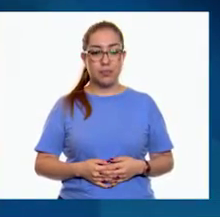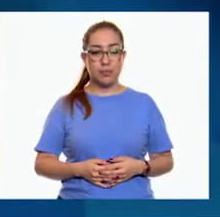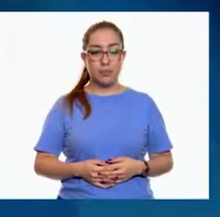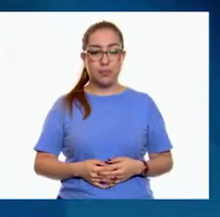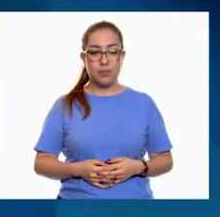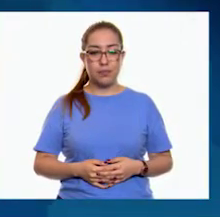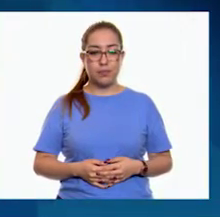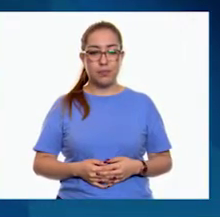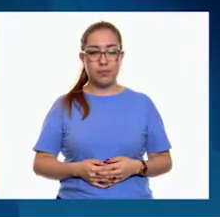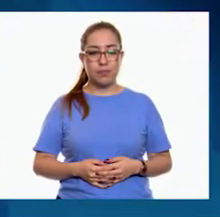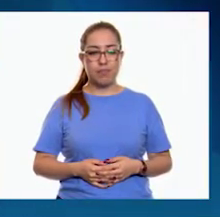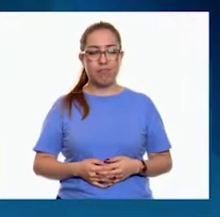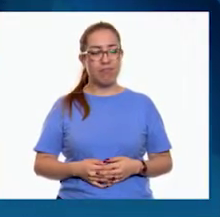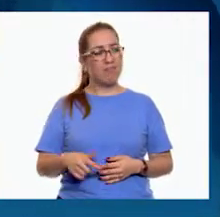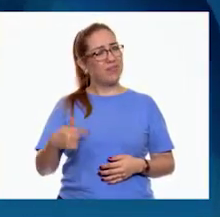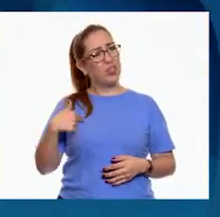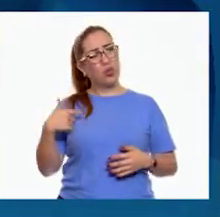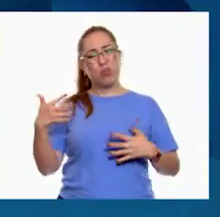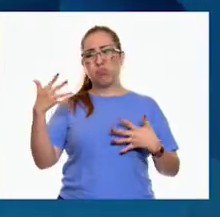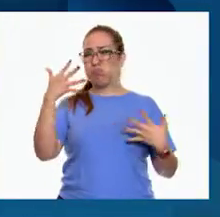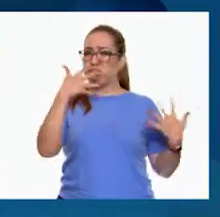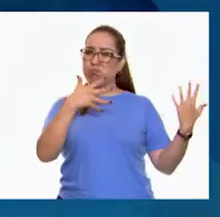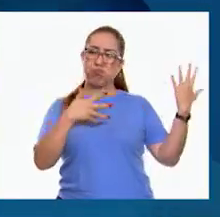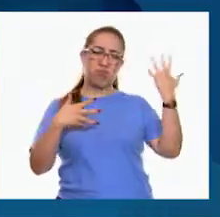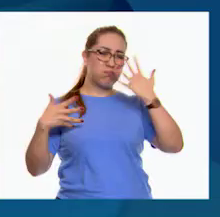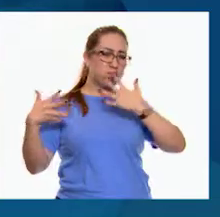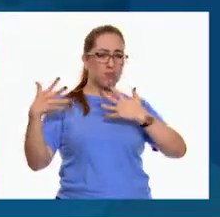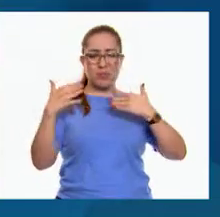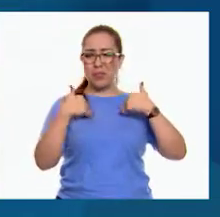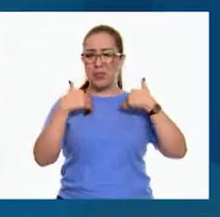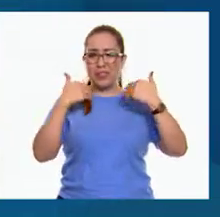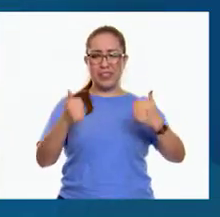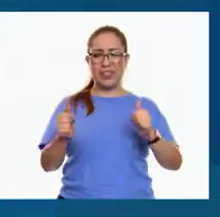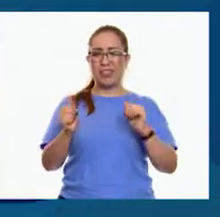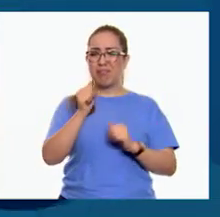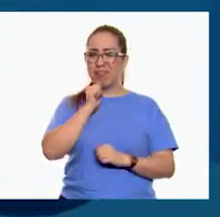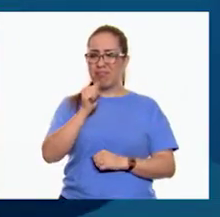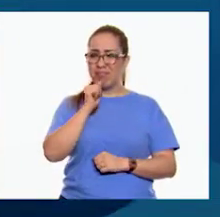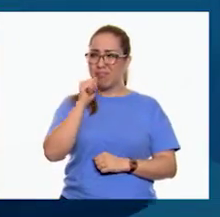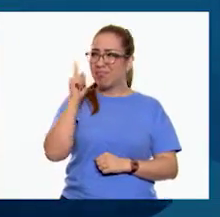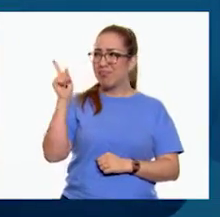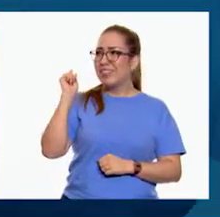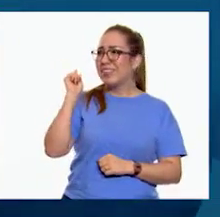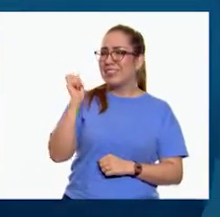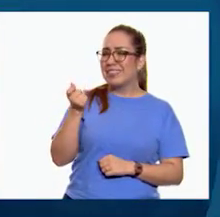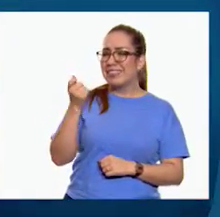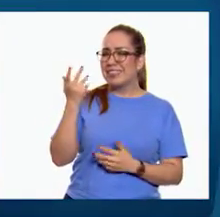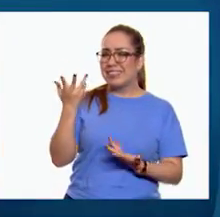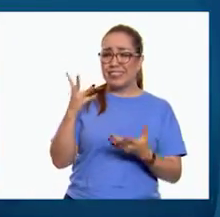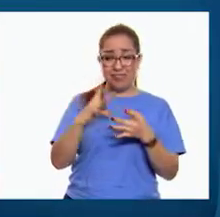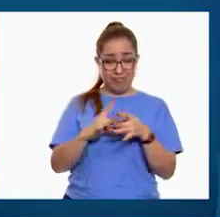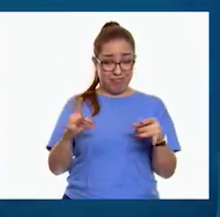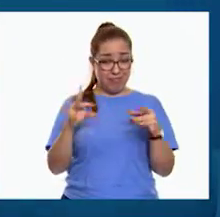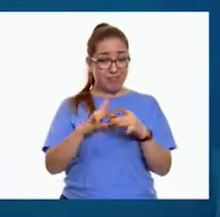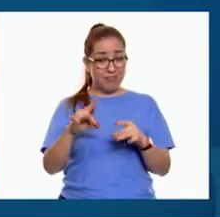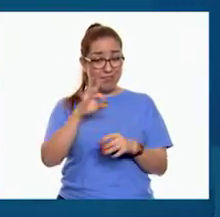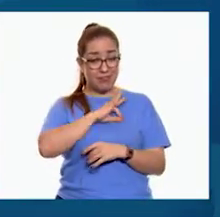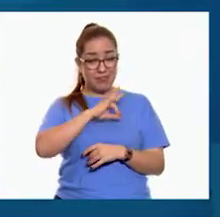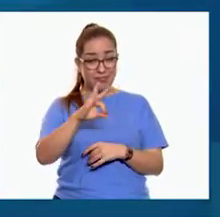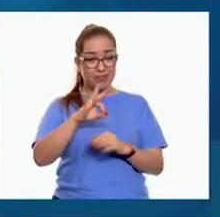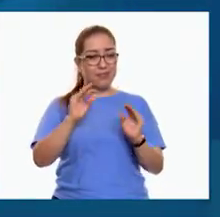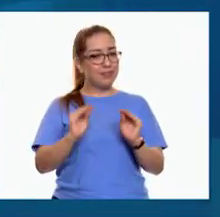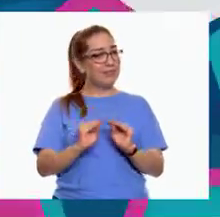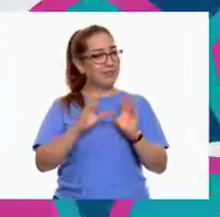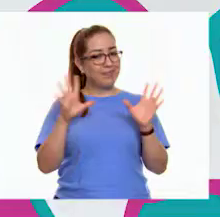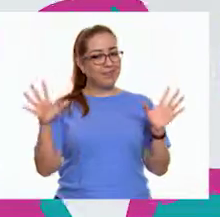No entiendo este concepto de cultura de masas. ¿Podrías explicárnoslo un poco, maestra Ceci? Claro que